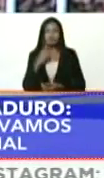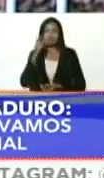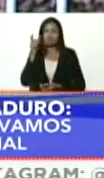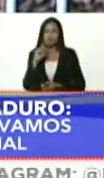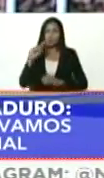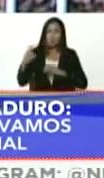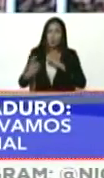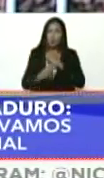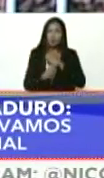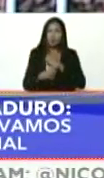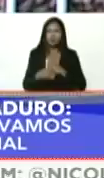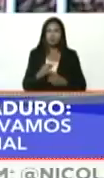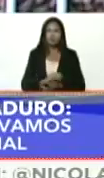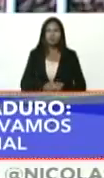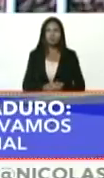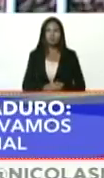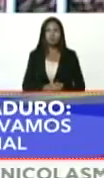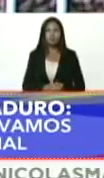patria criminal,